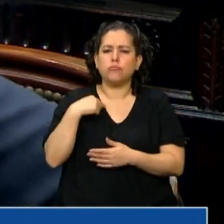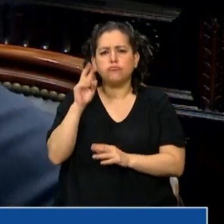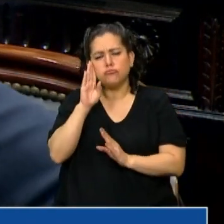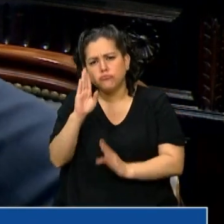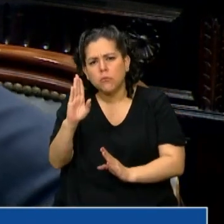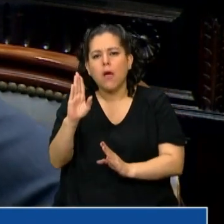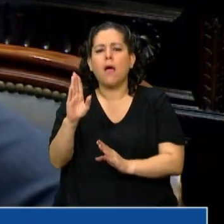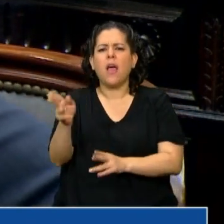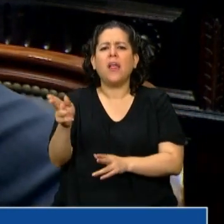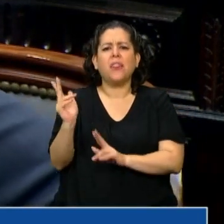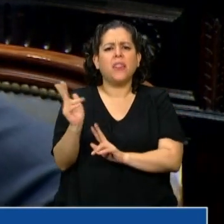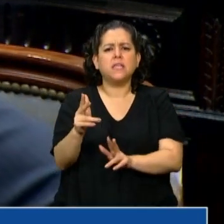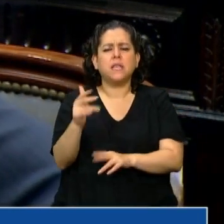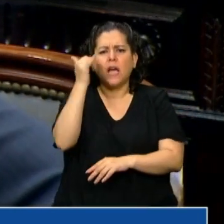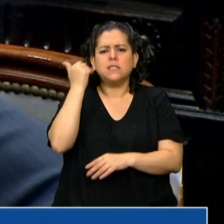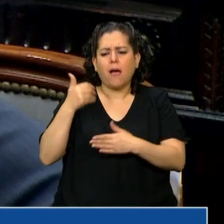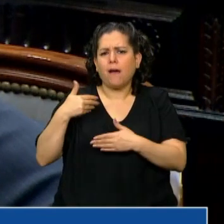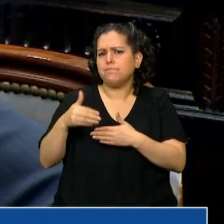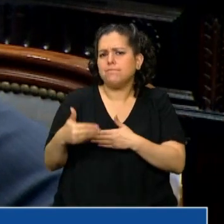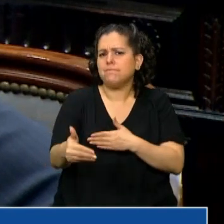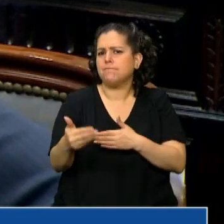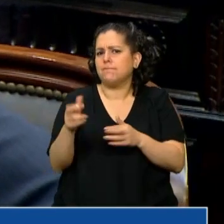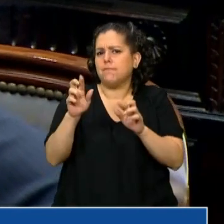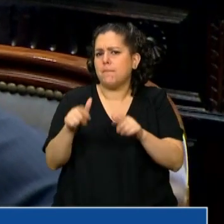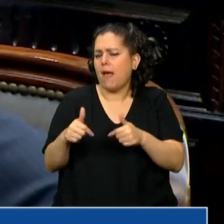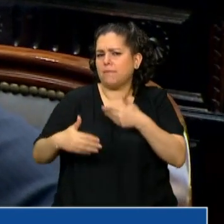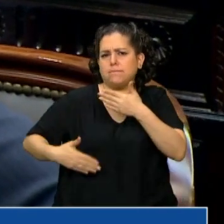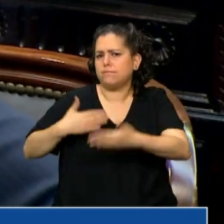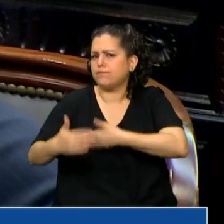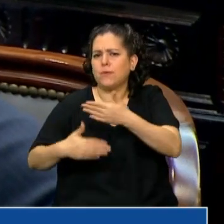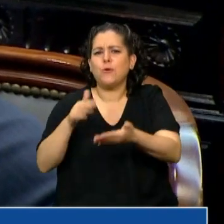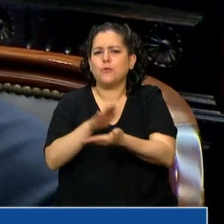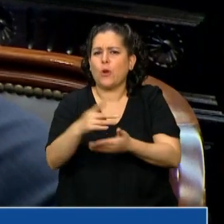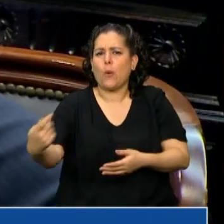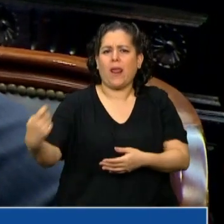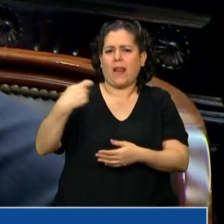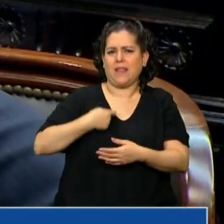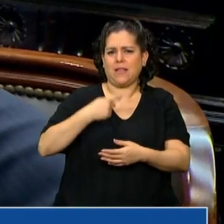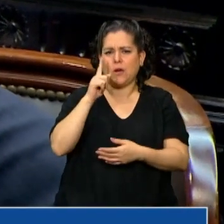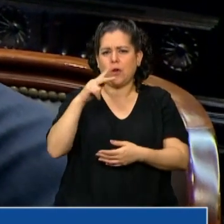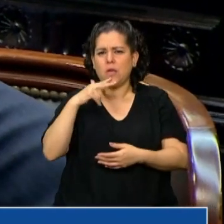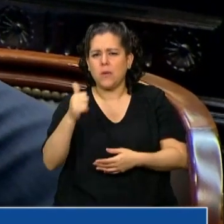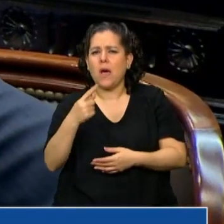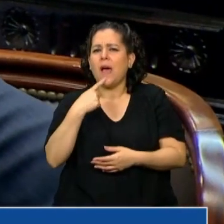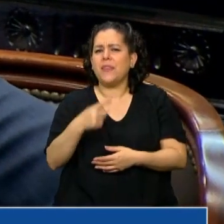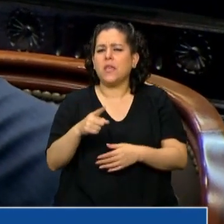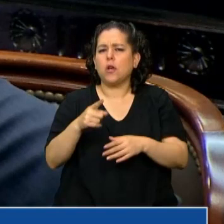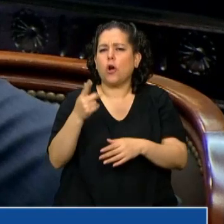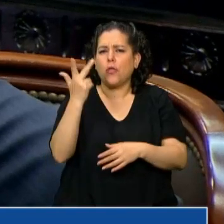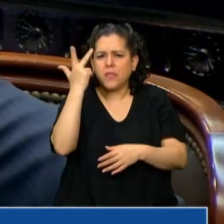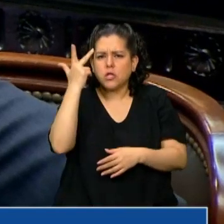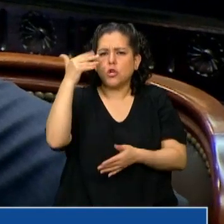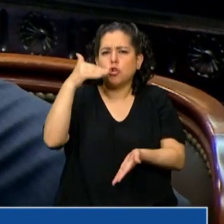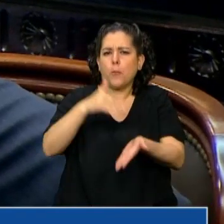decía, ya está en marcha este programa de reintegro de IVA. Dijo él, ya van 18 millones de